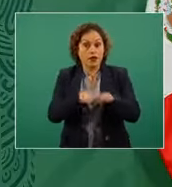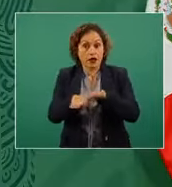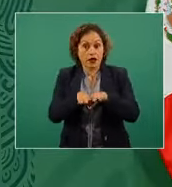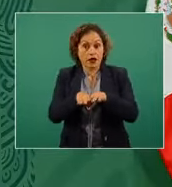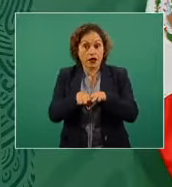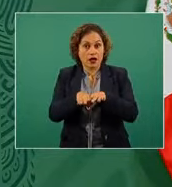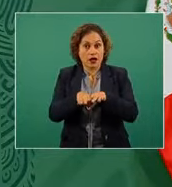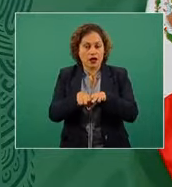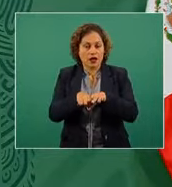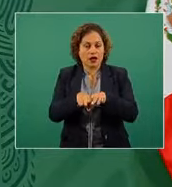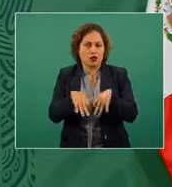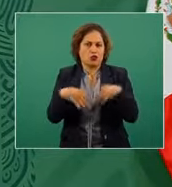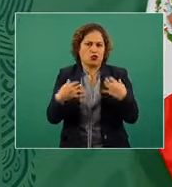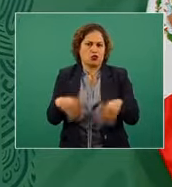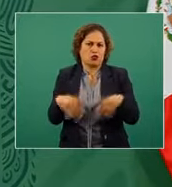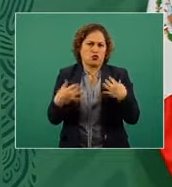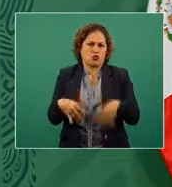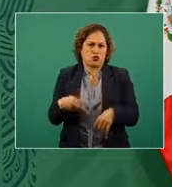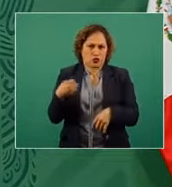Eso ya se terminó.